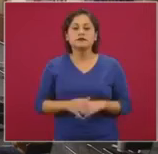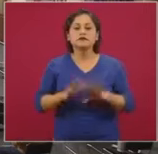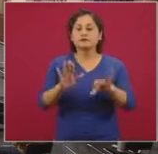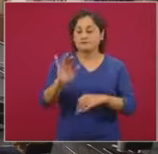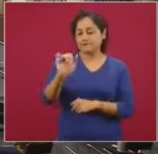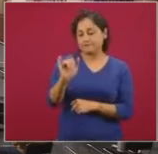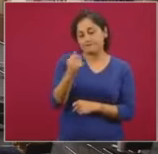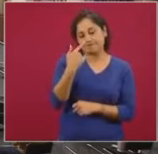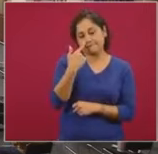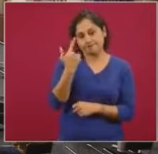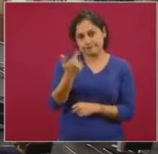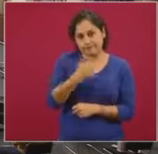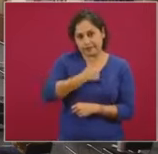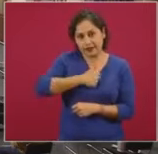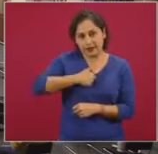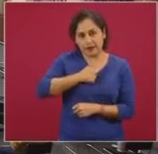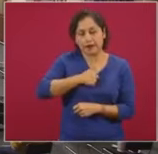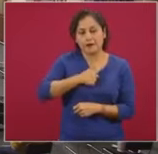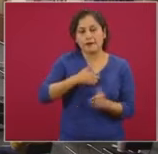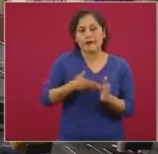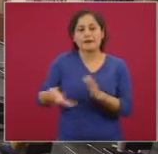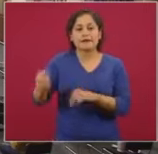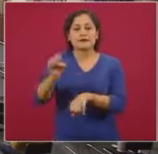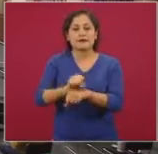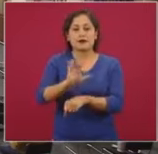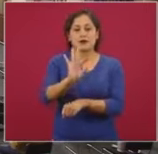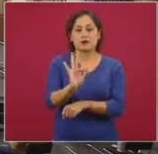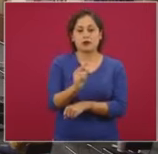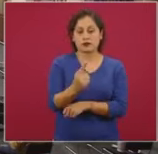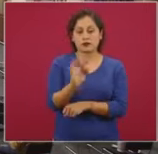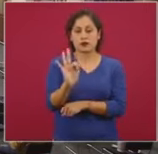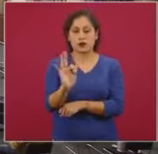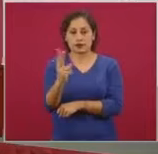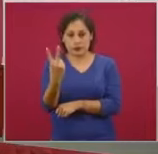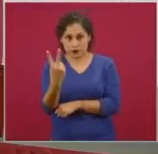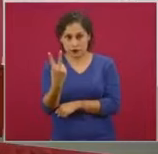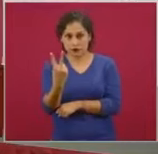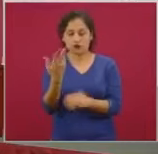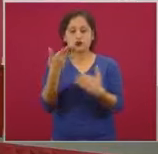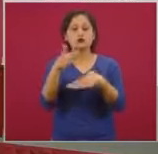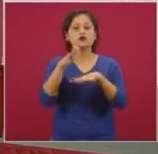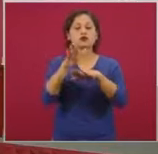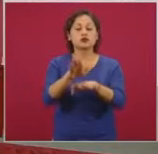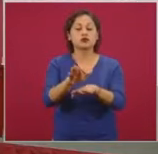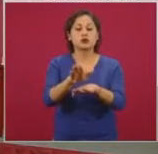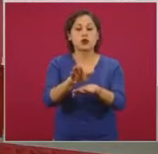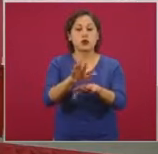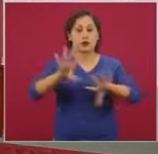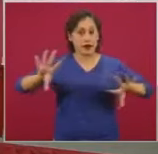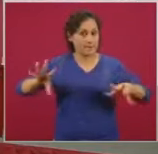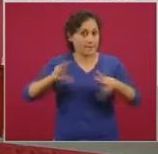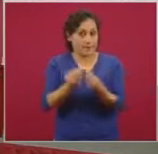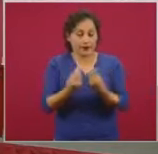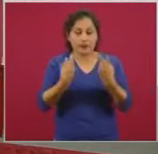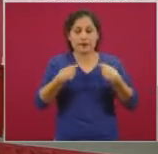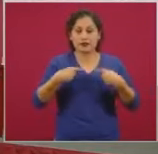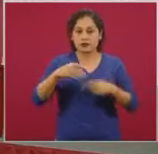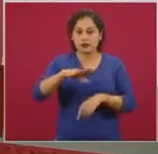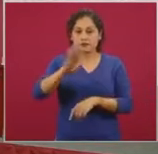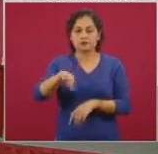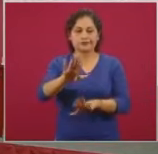Lamentablemente el incremento que vemos ya de la semana 41 a la 42 en relación al número total de defunciones.